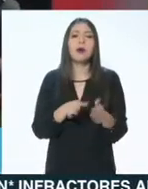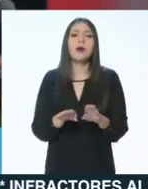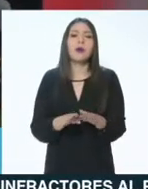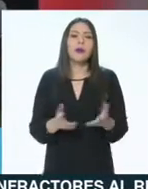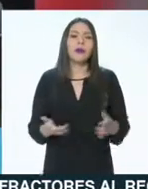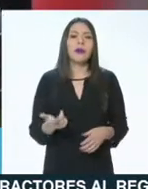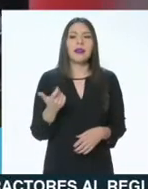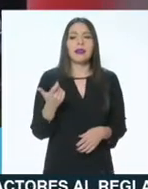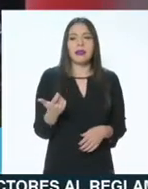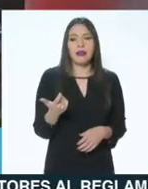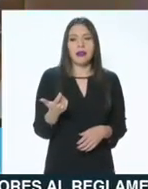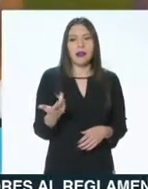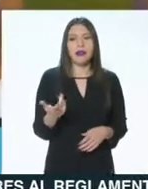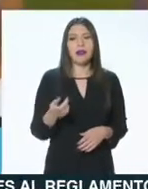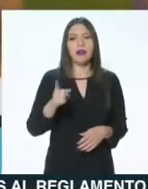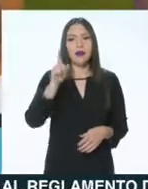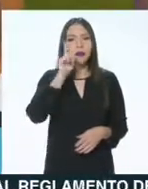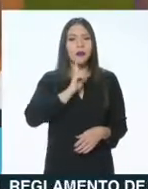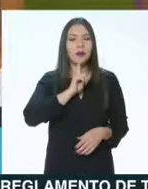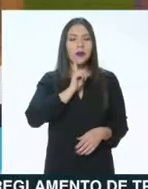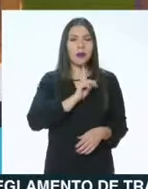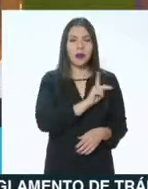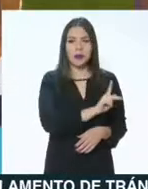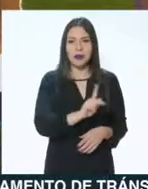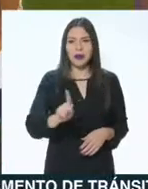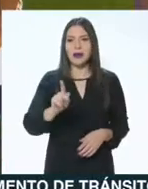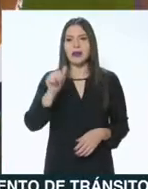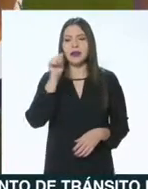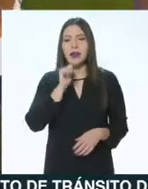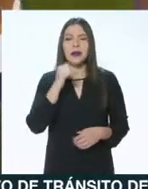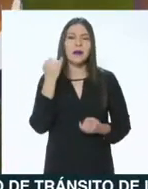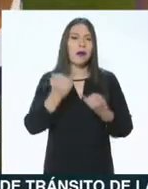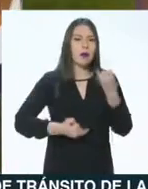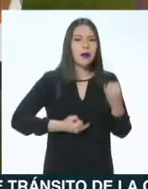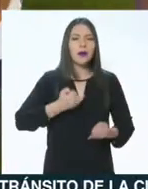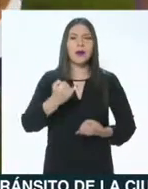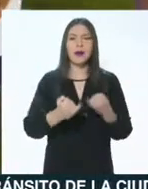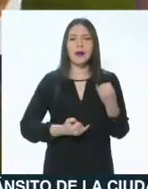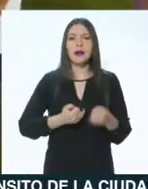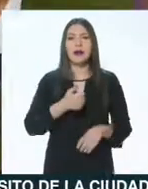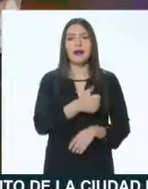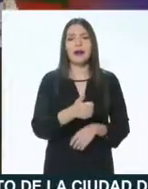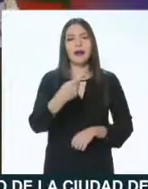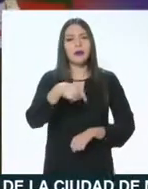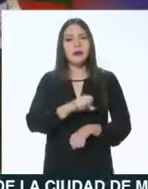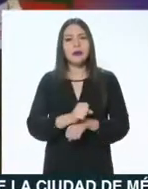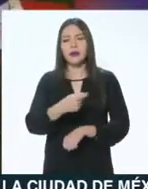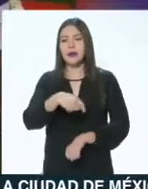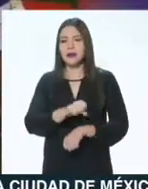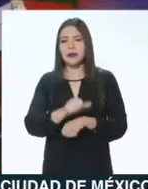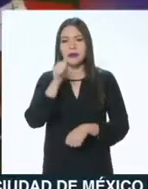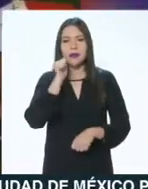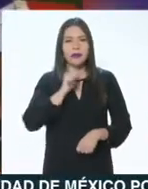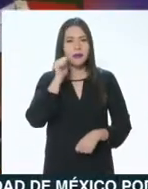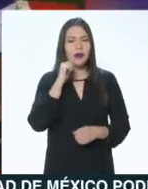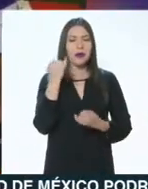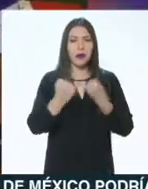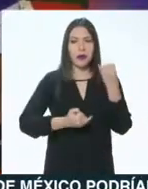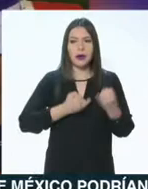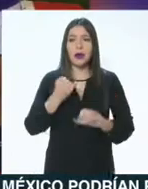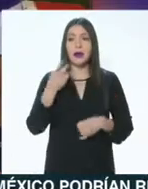La condición de las chicas, pues ellas se preparan, cada 8 días juegan. Algunas no